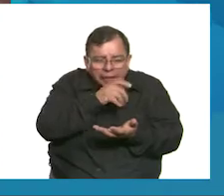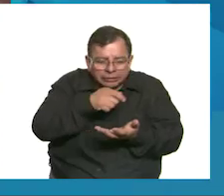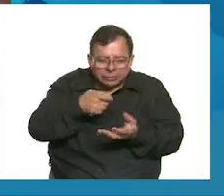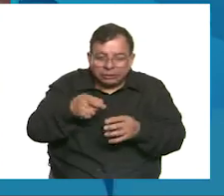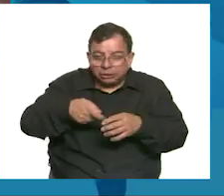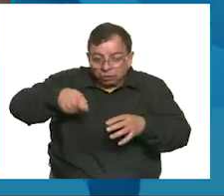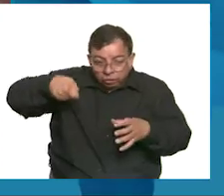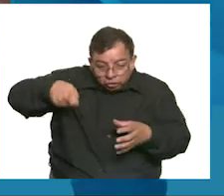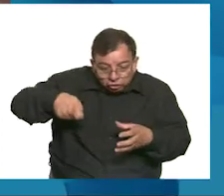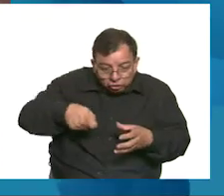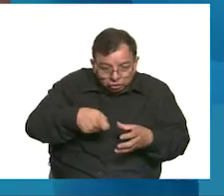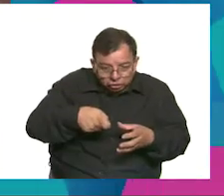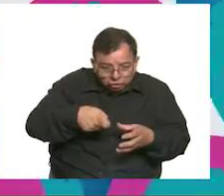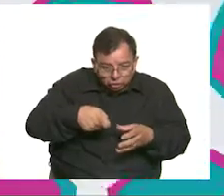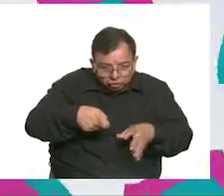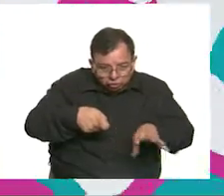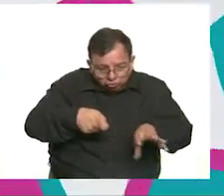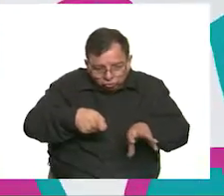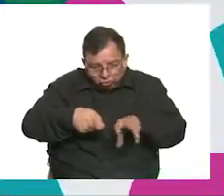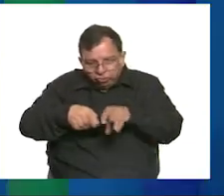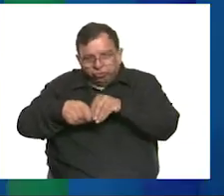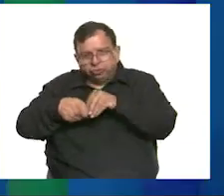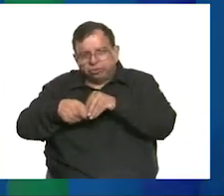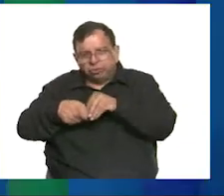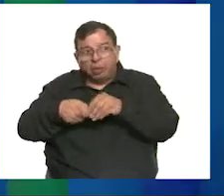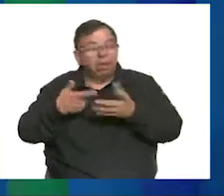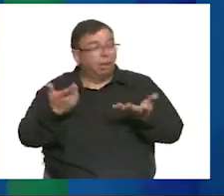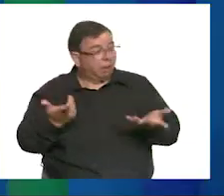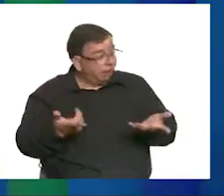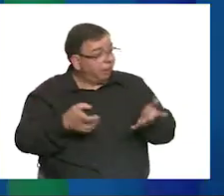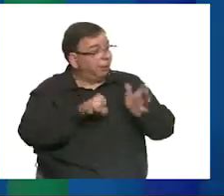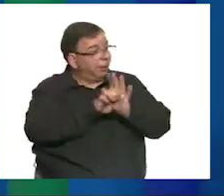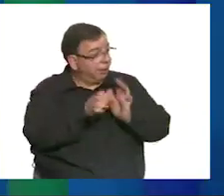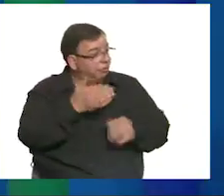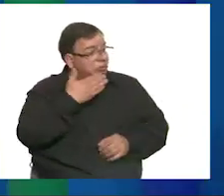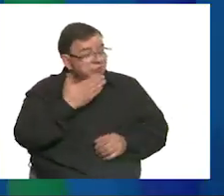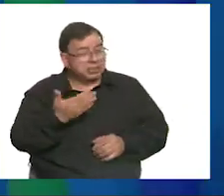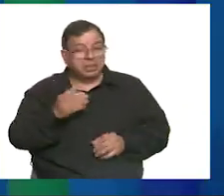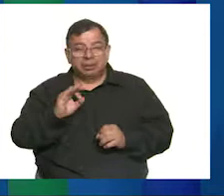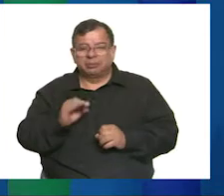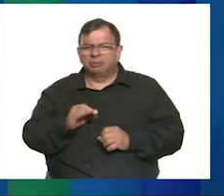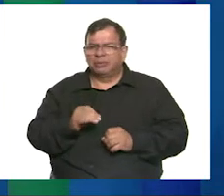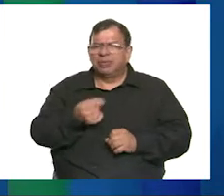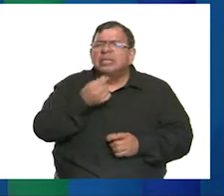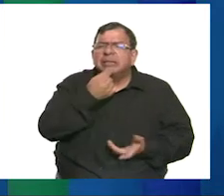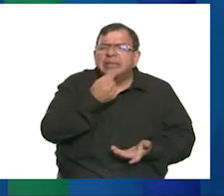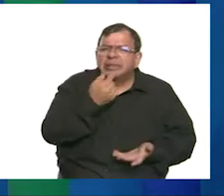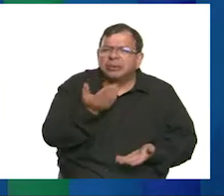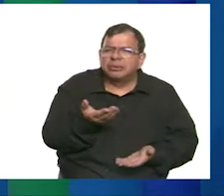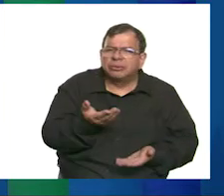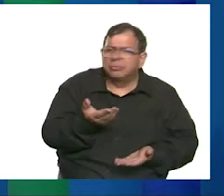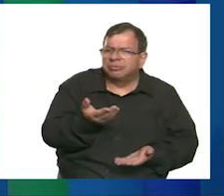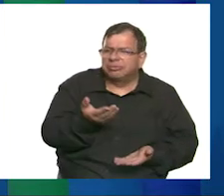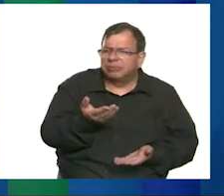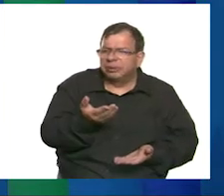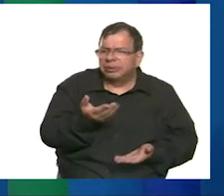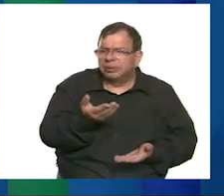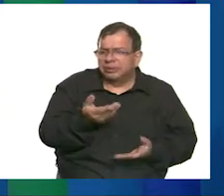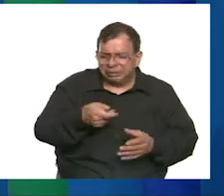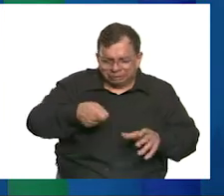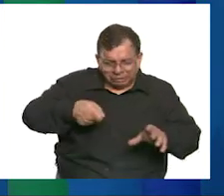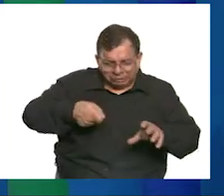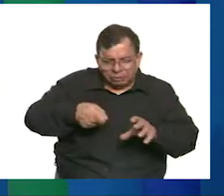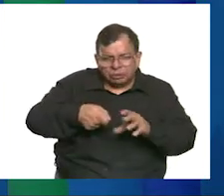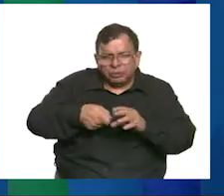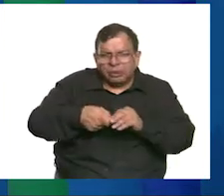la cuchara metálica, ese puede ser un ejemplo. Muy buen ejemplo. Niñas y niños, ¿qué le pasa a la cuchara